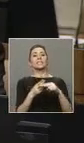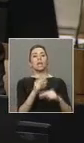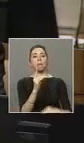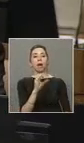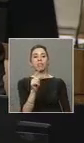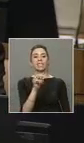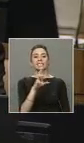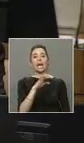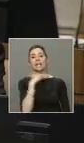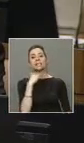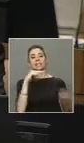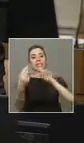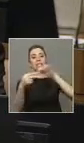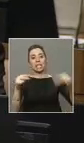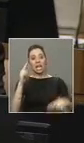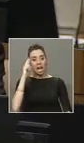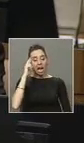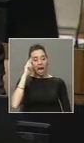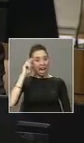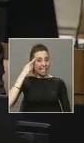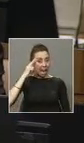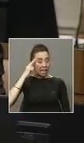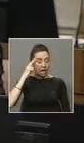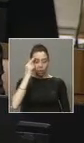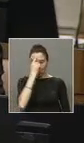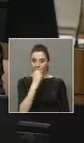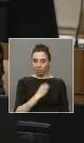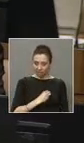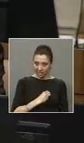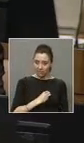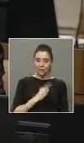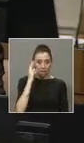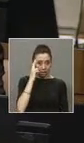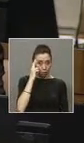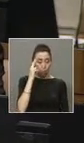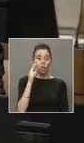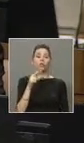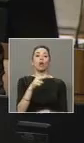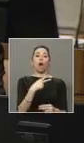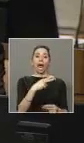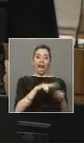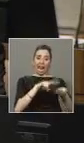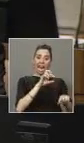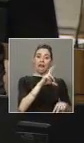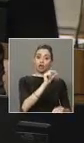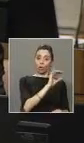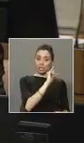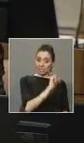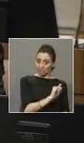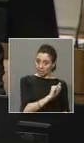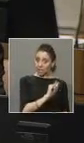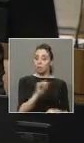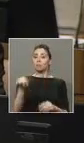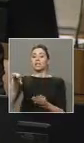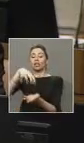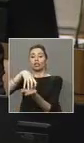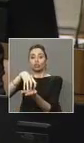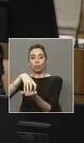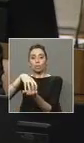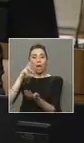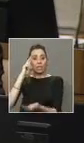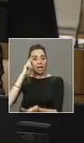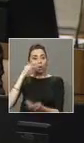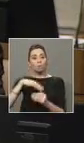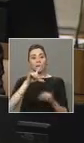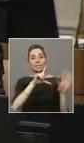significó un triste recuerdo, heroico sí, pero para la ciudad de Rancagua con más de 700 soldados